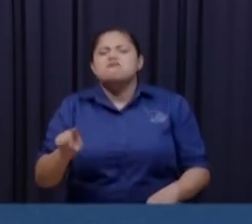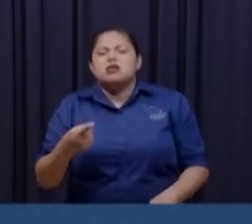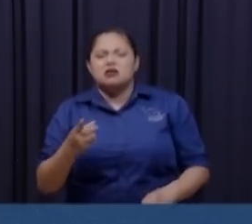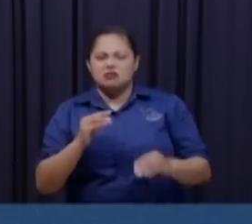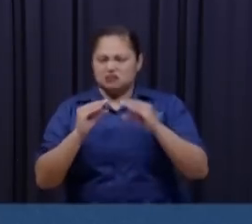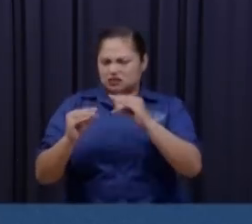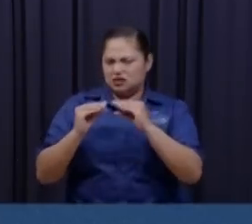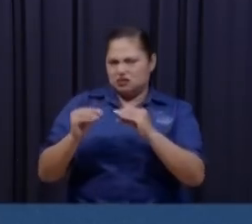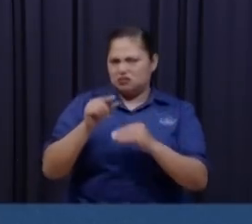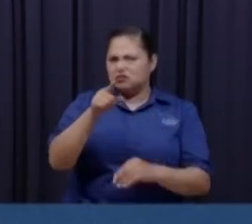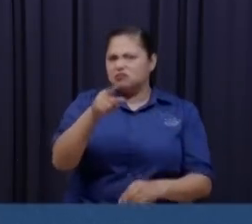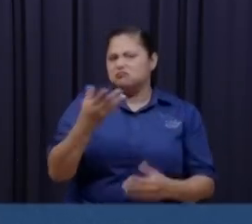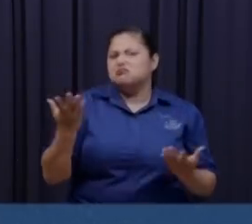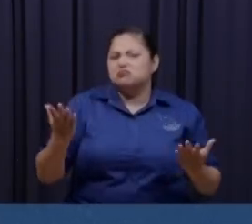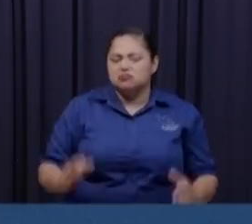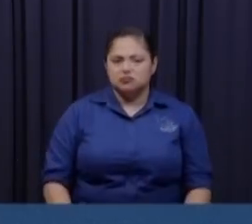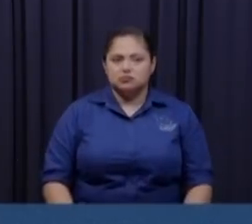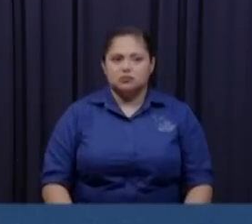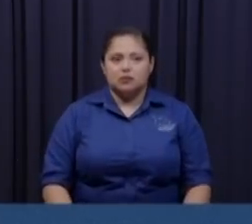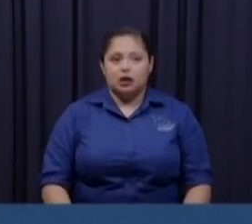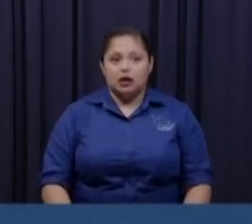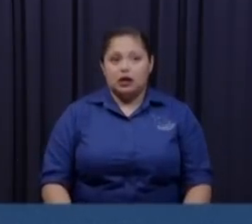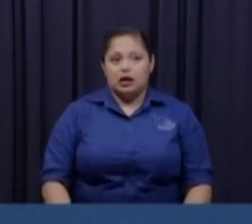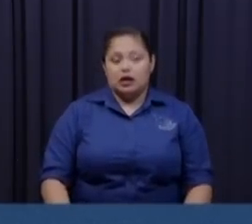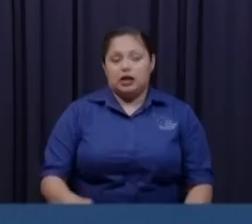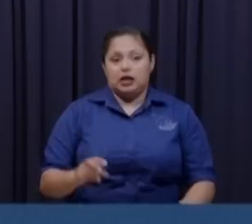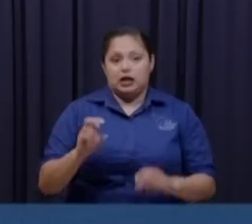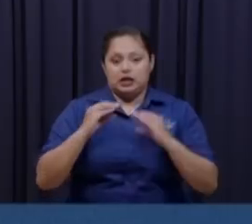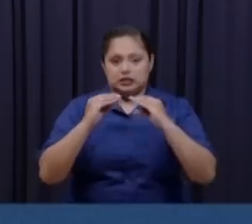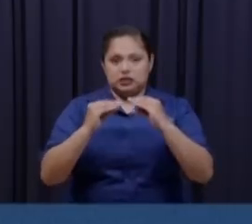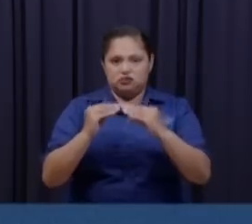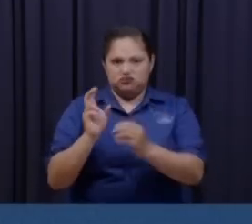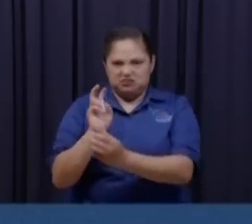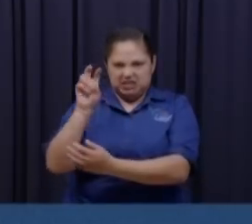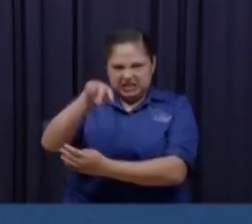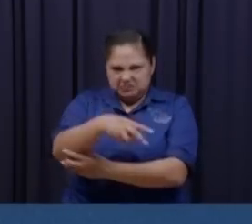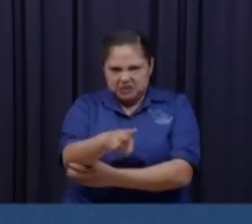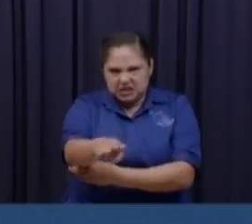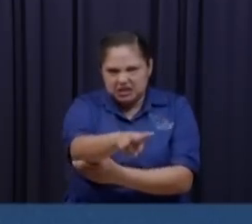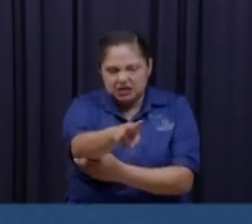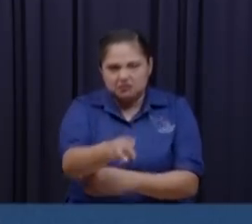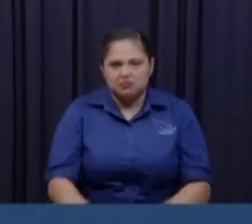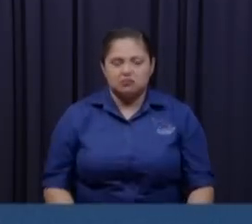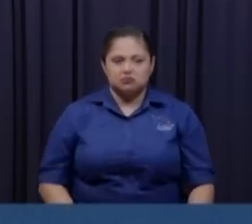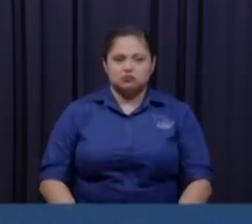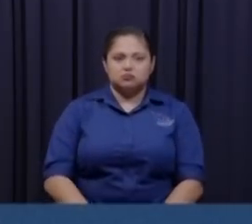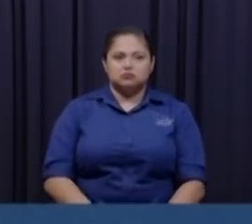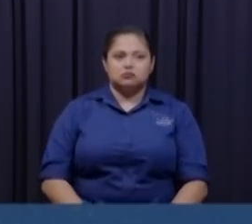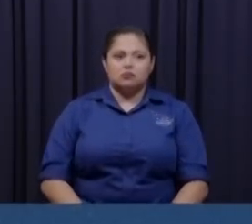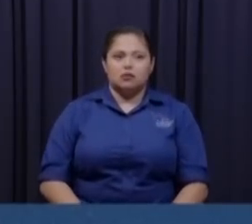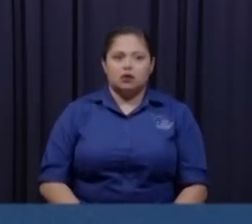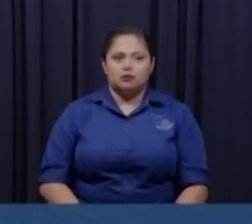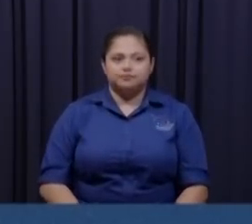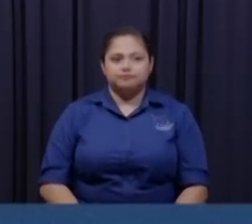enseñó? Y el que le había enseñado era la culebra. Claro,